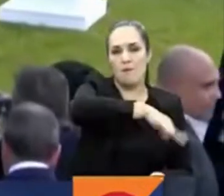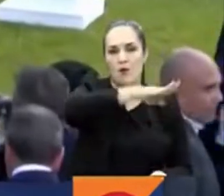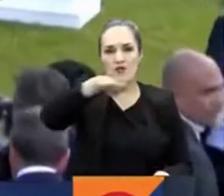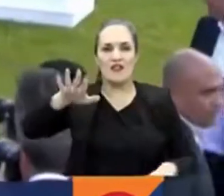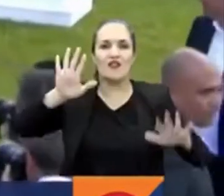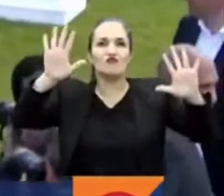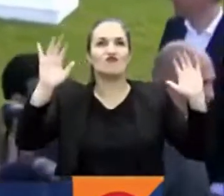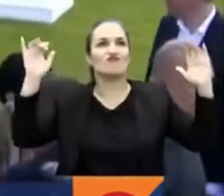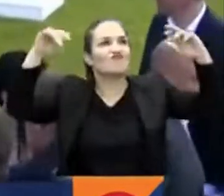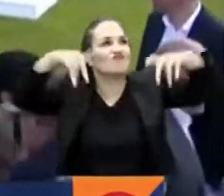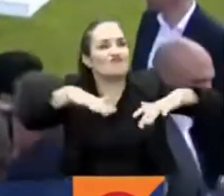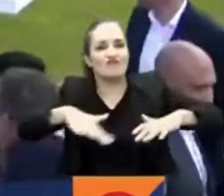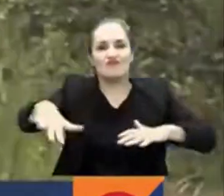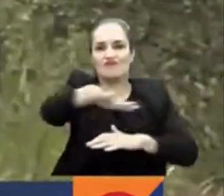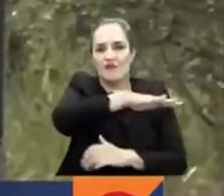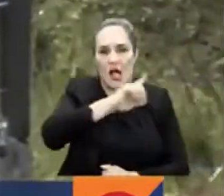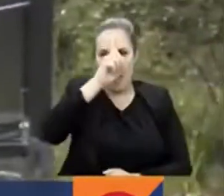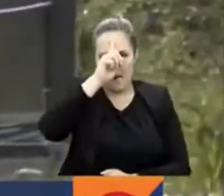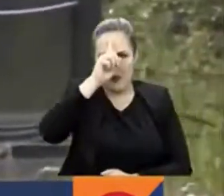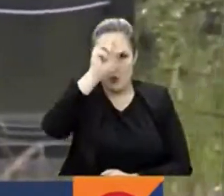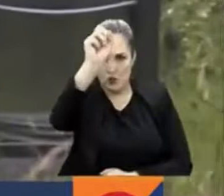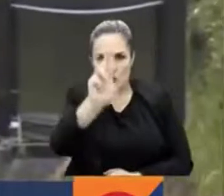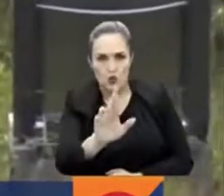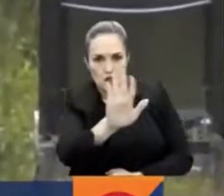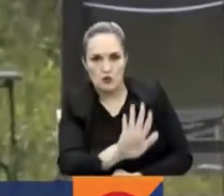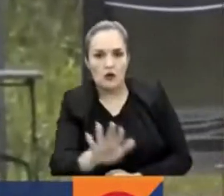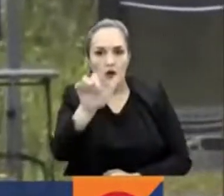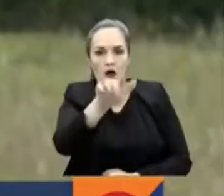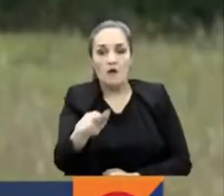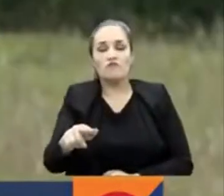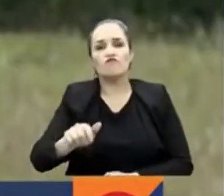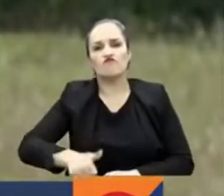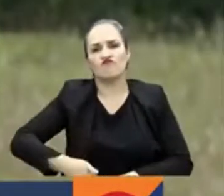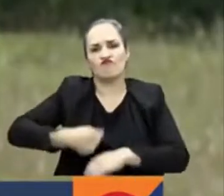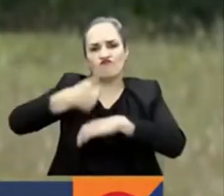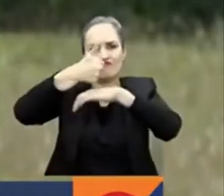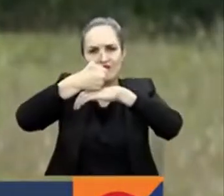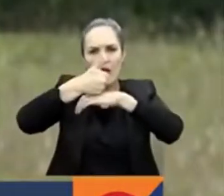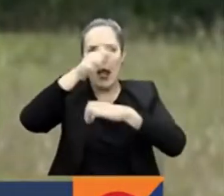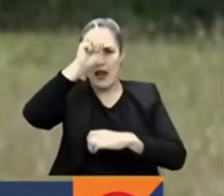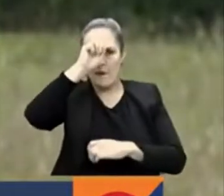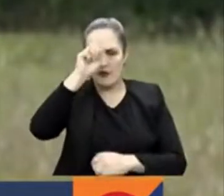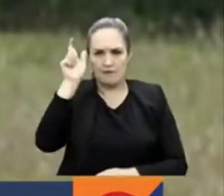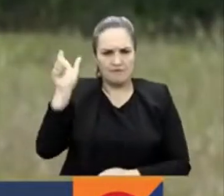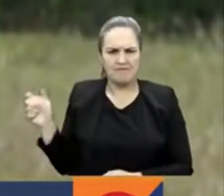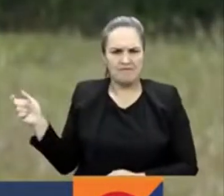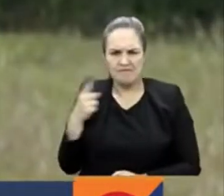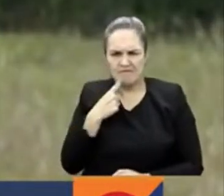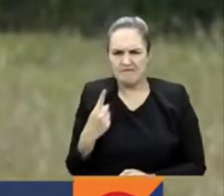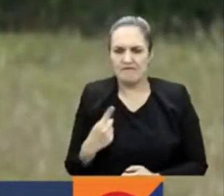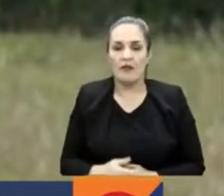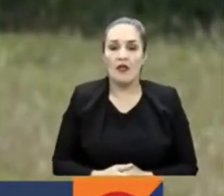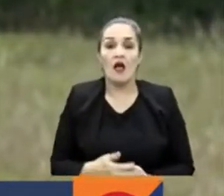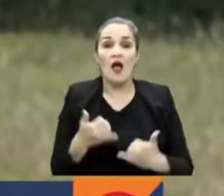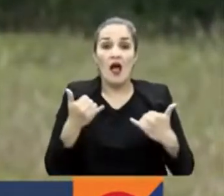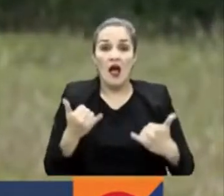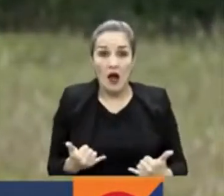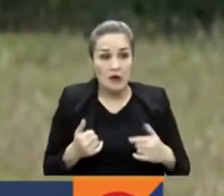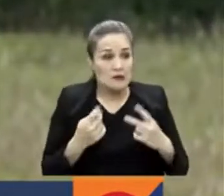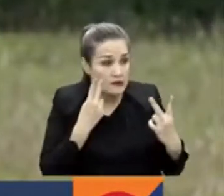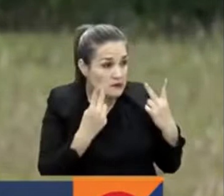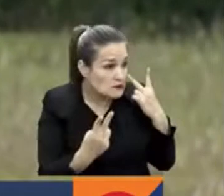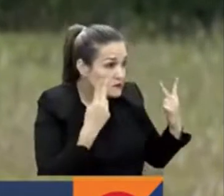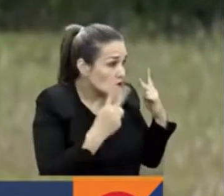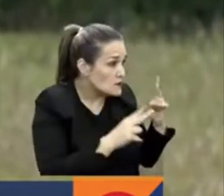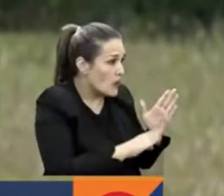El anfitrión Olaf Scholz se refirió a las diferentes crisis que enfrentan actualmente. La disminución de las tasas de crecimiento en algunos países,